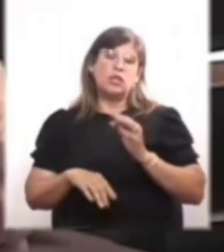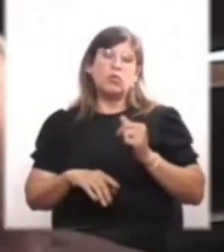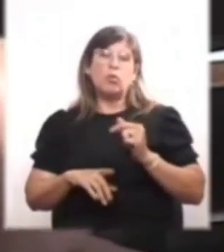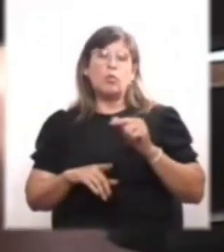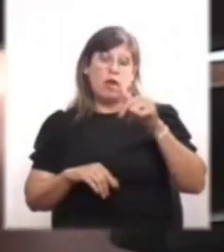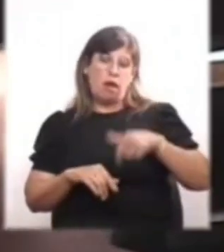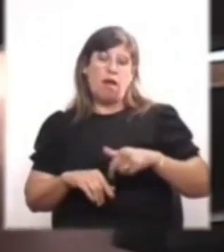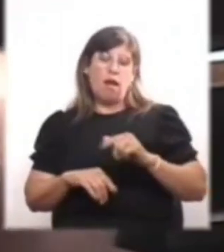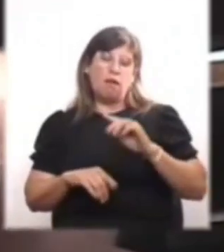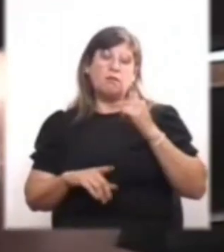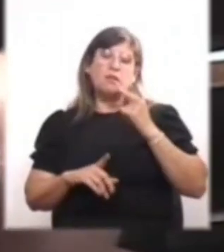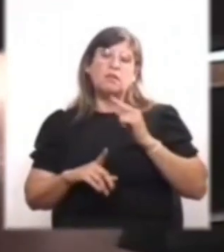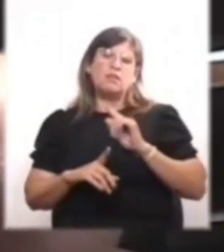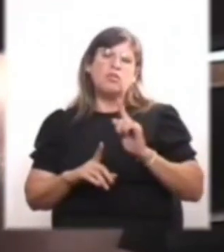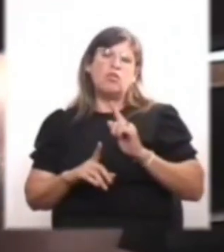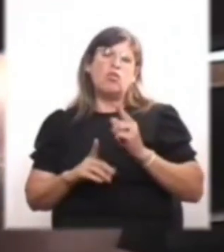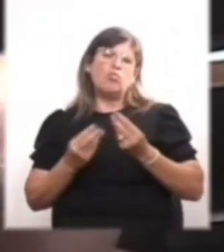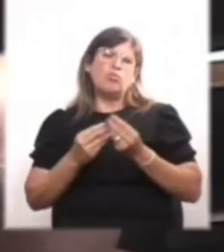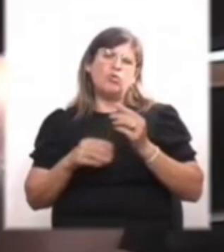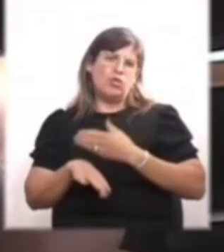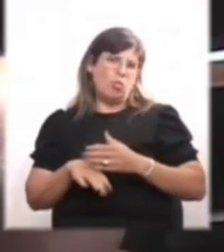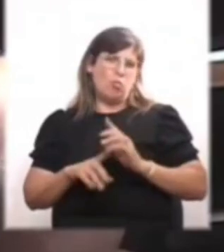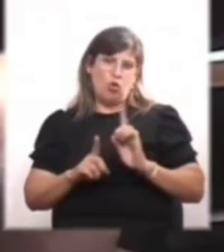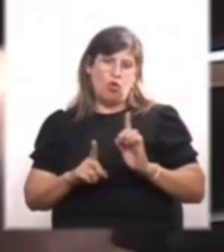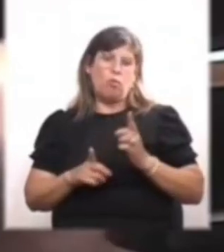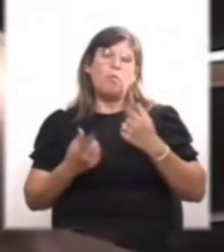tanto lo que tardó, pero sí pareció mucho